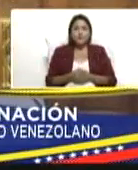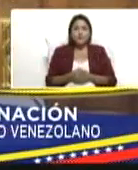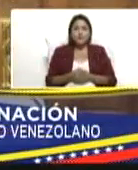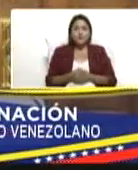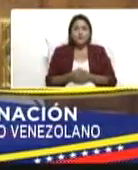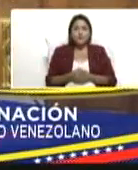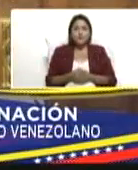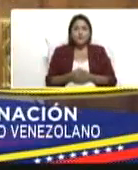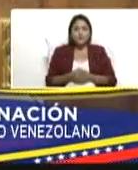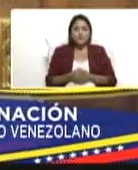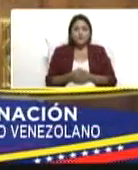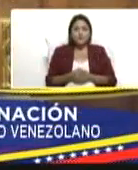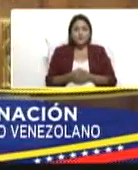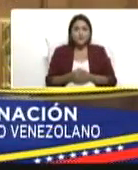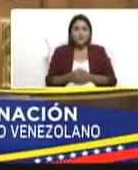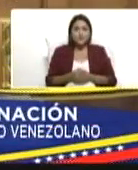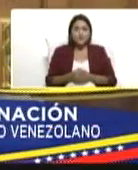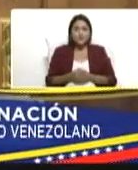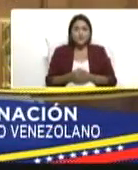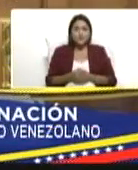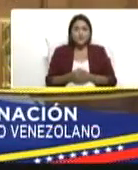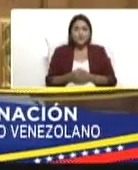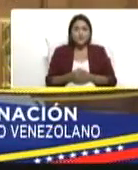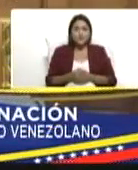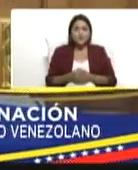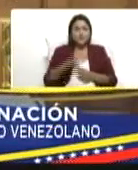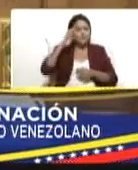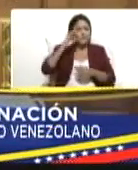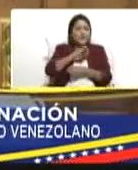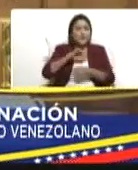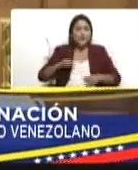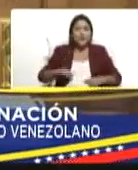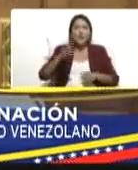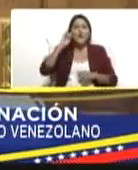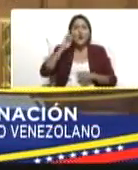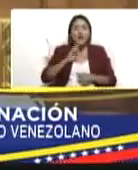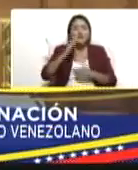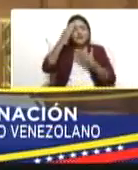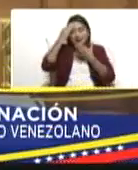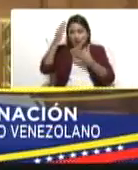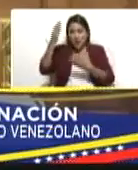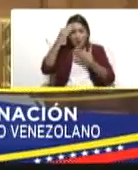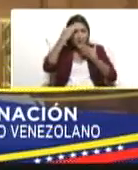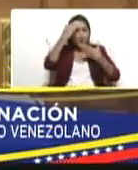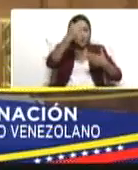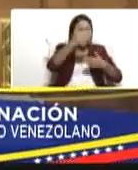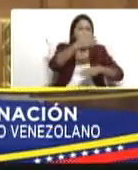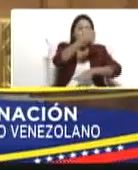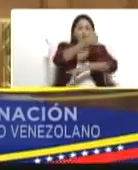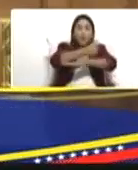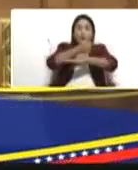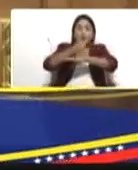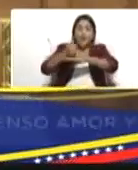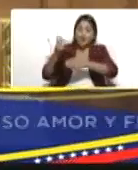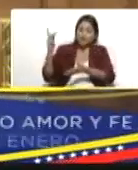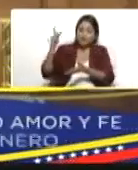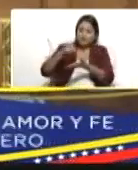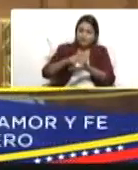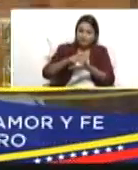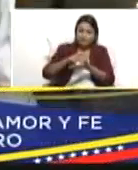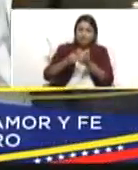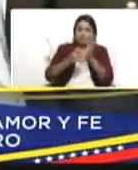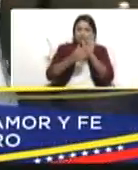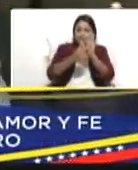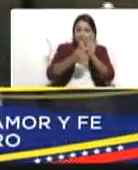nuestra gloriosa heroica llamada Fuerza Armada nacional bolivariana todos sus oficiales presentes al Estado Mayor